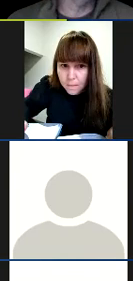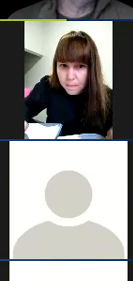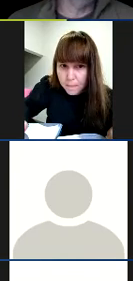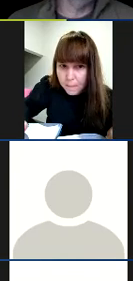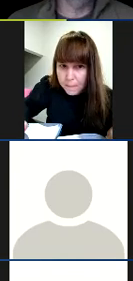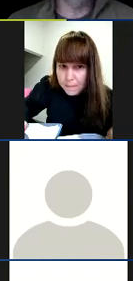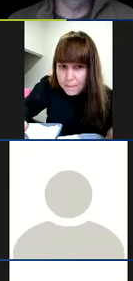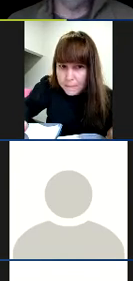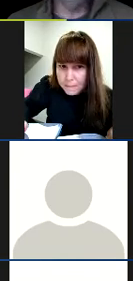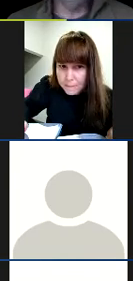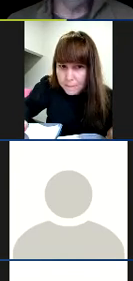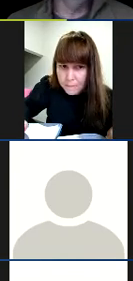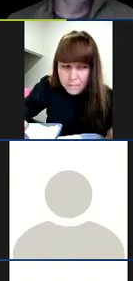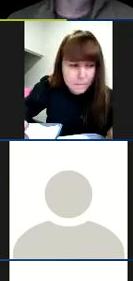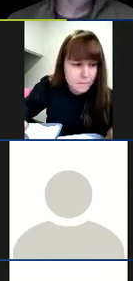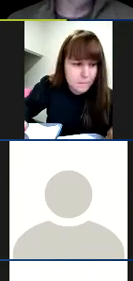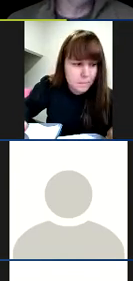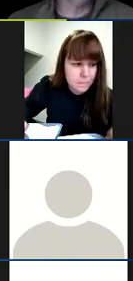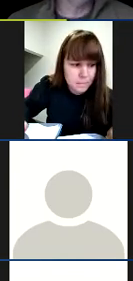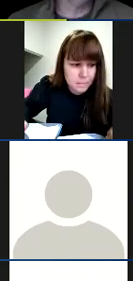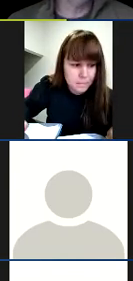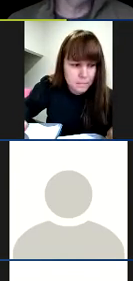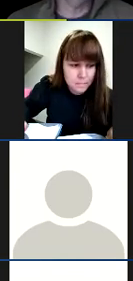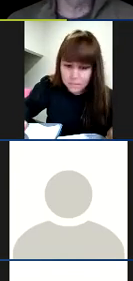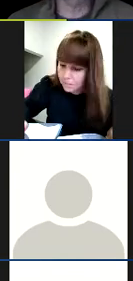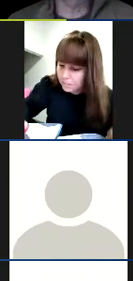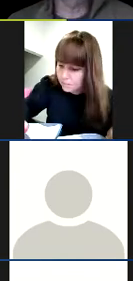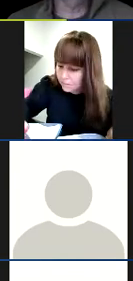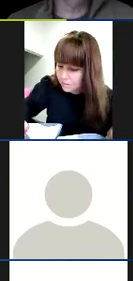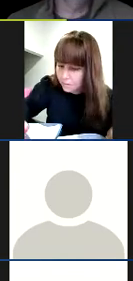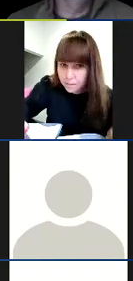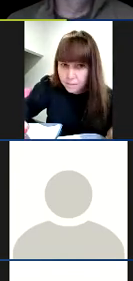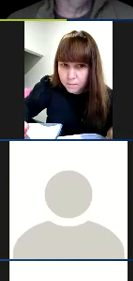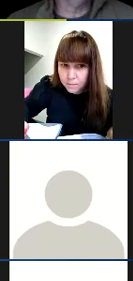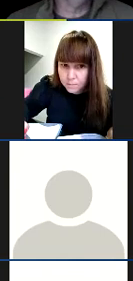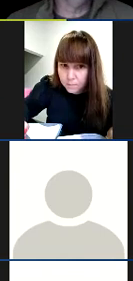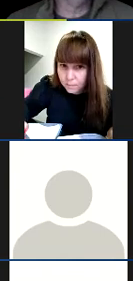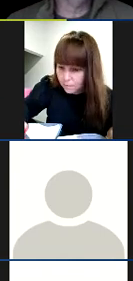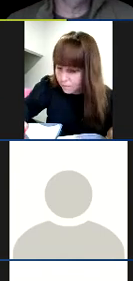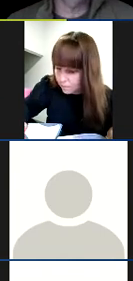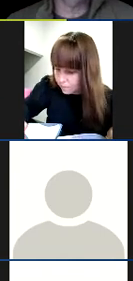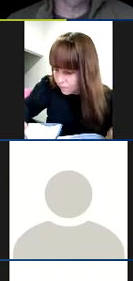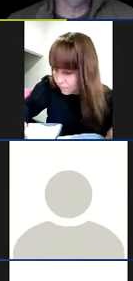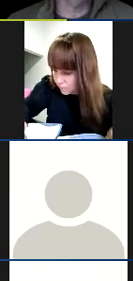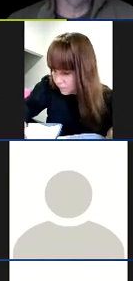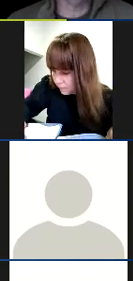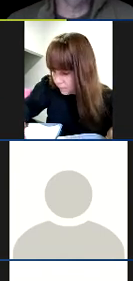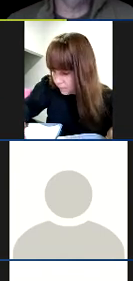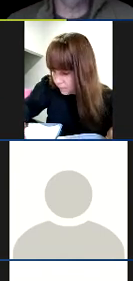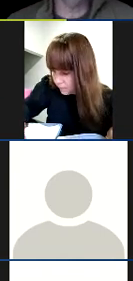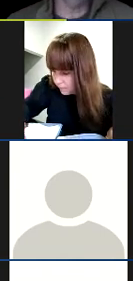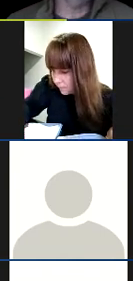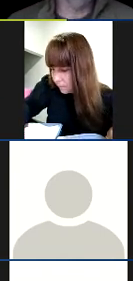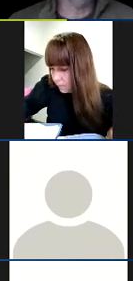que vamos a estudiar más adelante. Sí, otras cláusulas, en las que se establezcan con